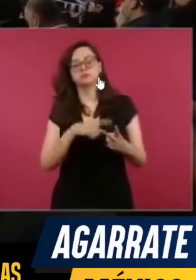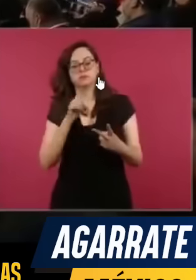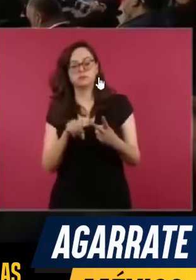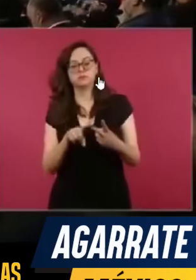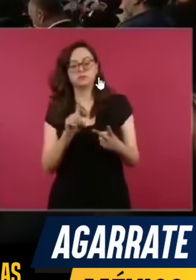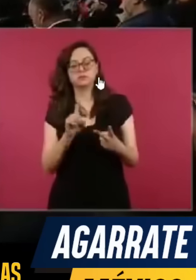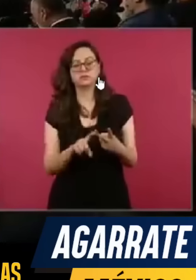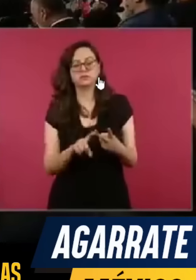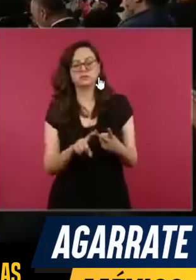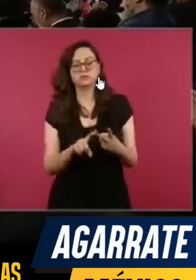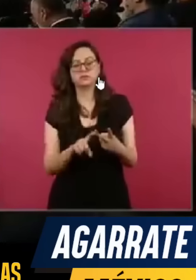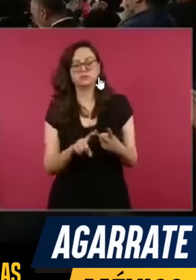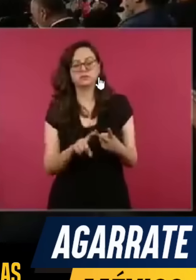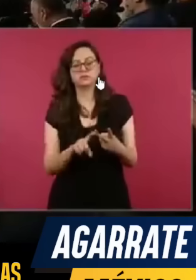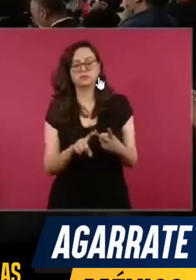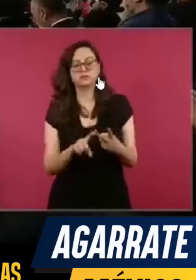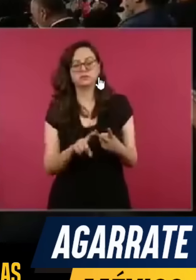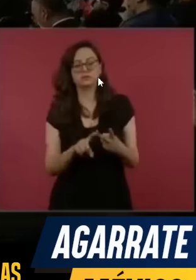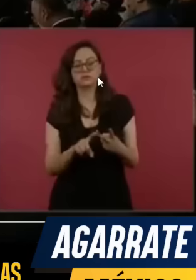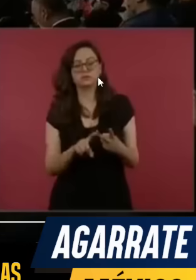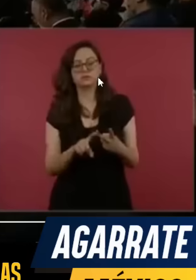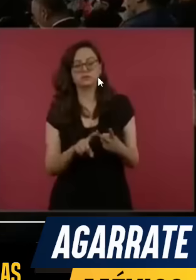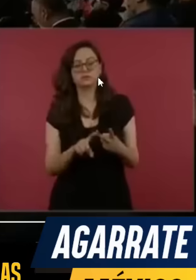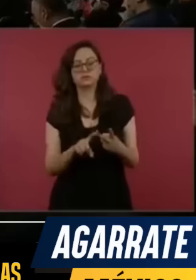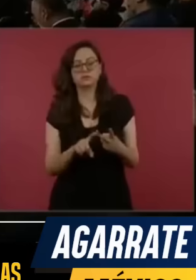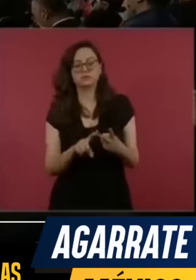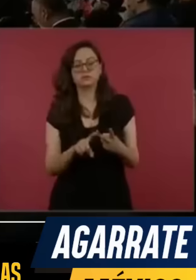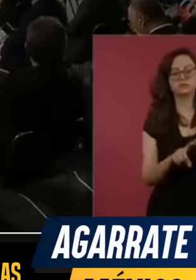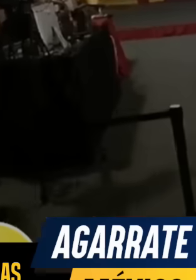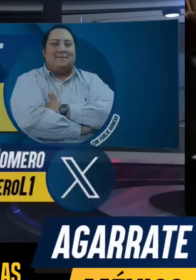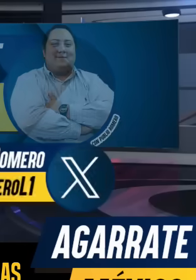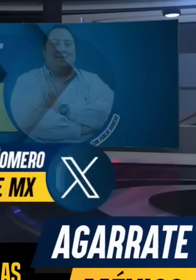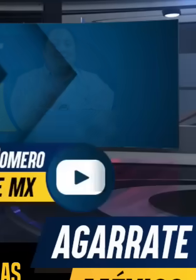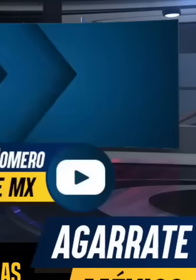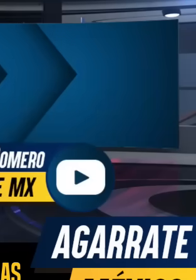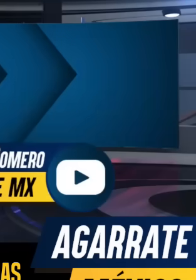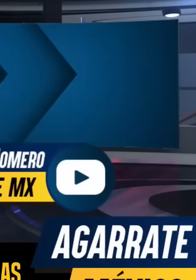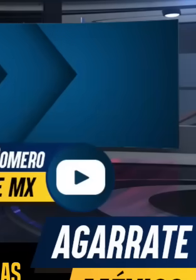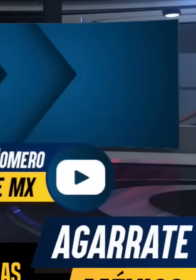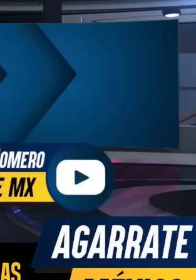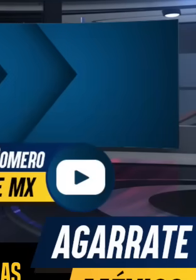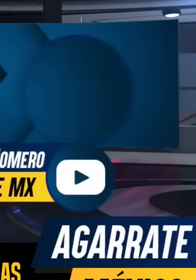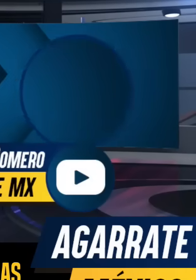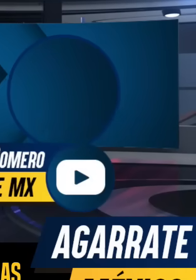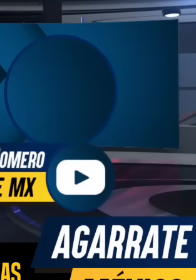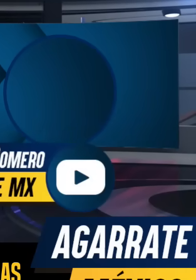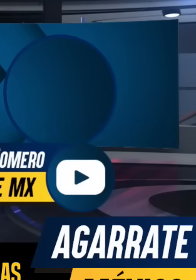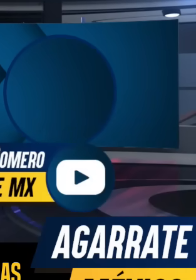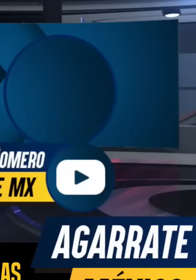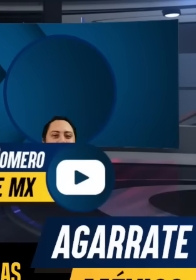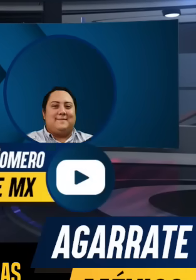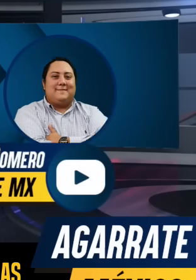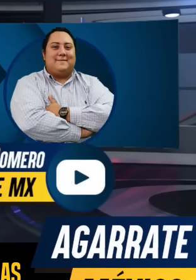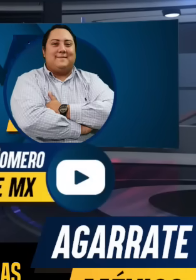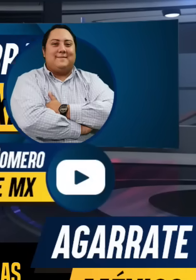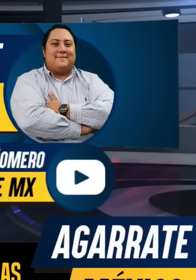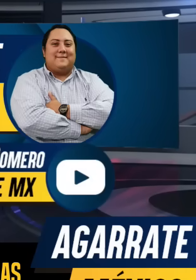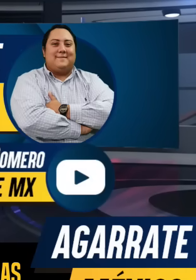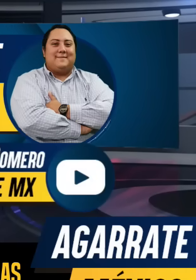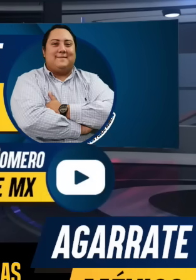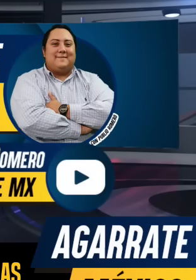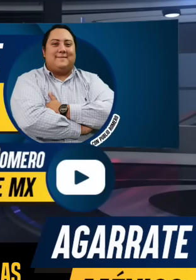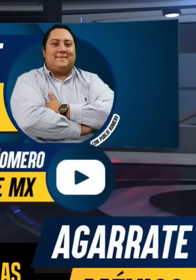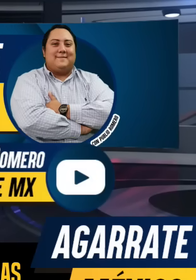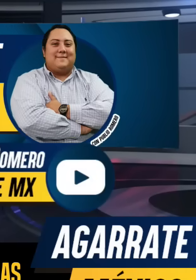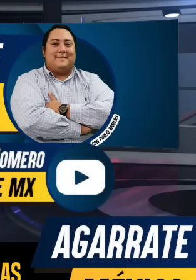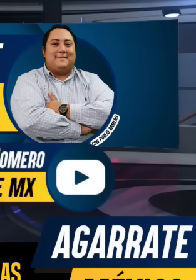de el campo de golf pues así se la cantaron entonces arinas pliego no es una